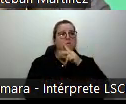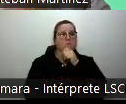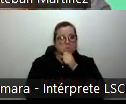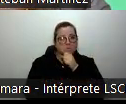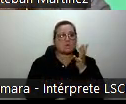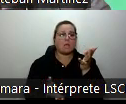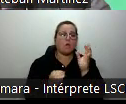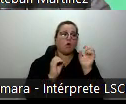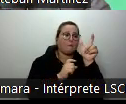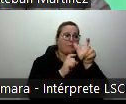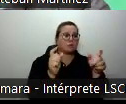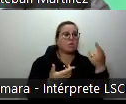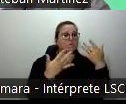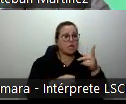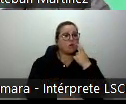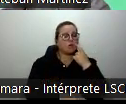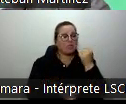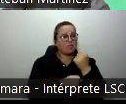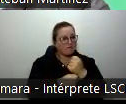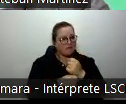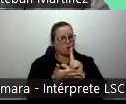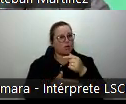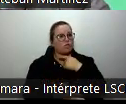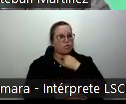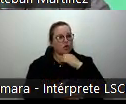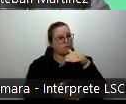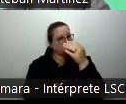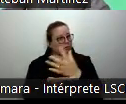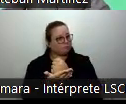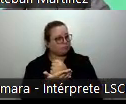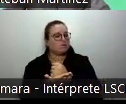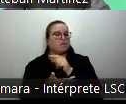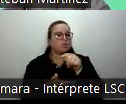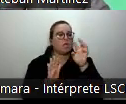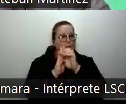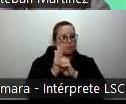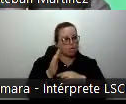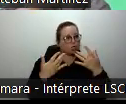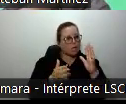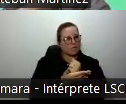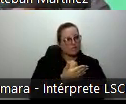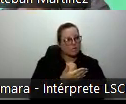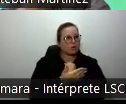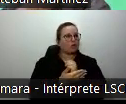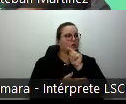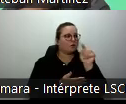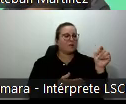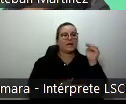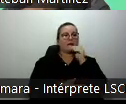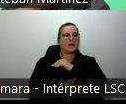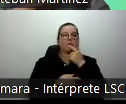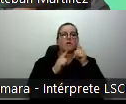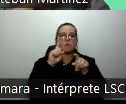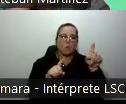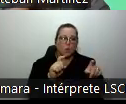personas que tú conozcas que ya estén trabajando en lugar donde tú quieres trabajar que ya hayan hecho el proyecto que tú quieres lograr rápidamente empieza a entrevistar a estas